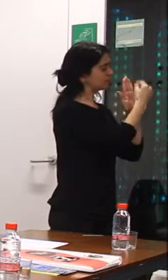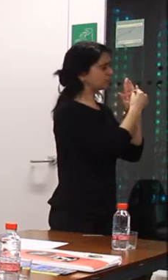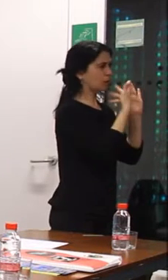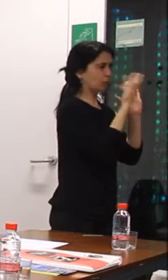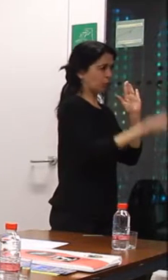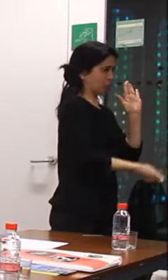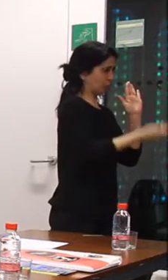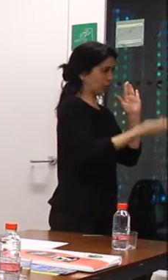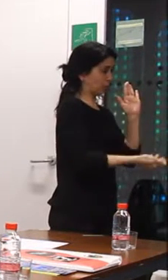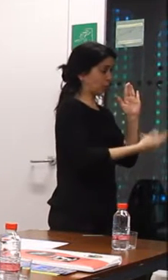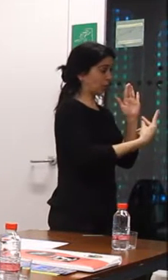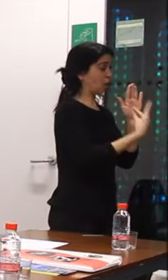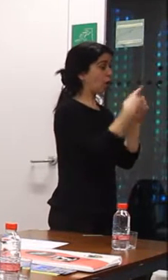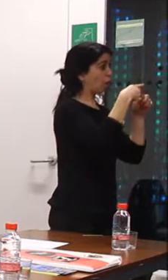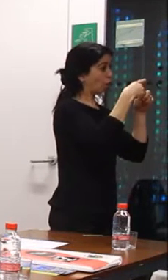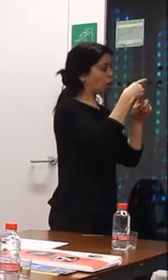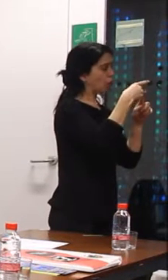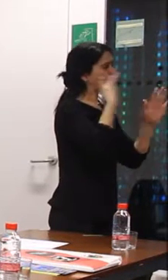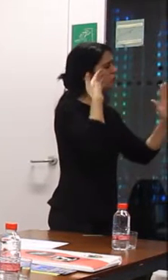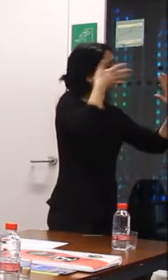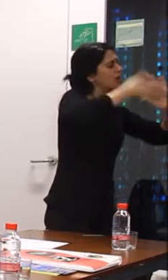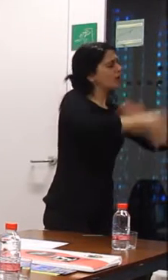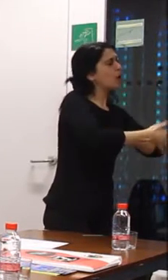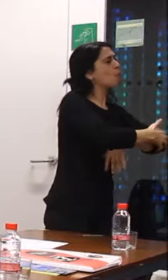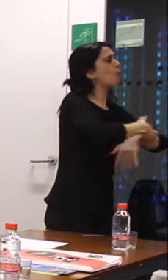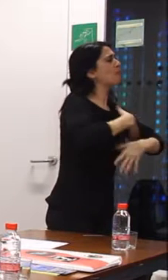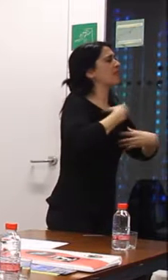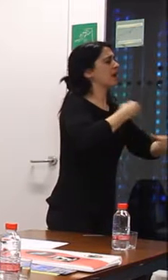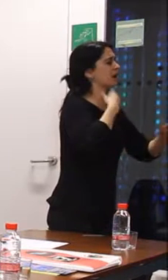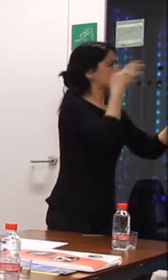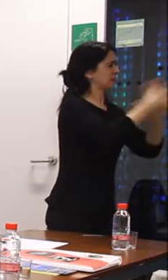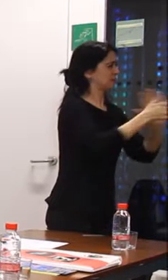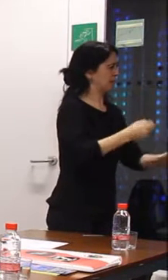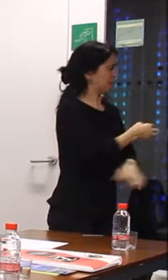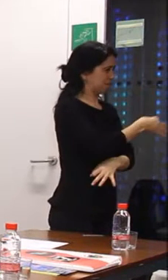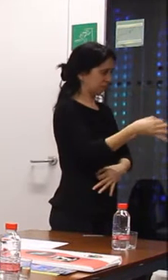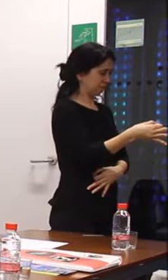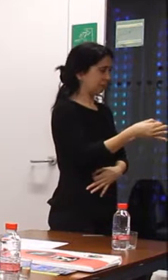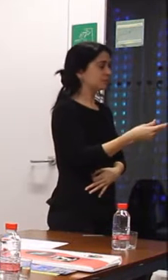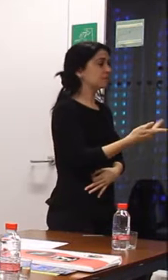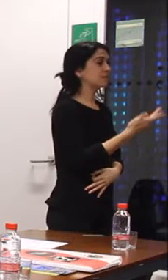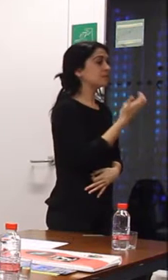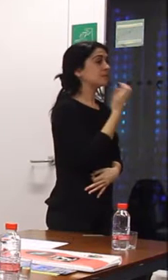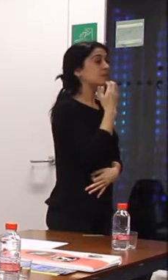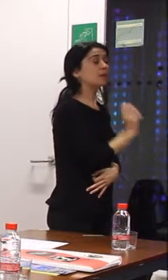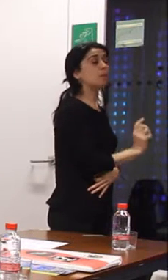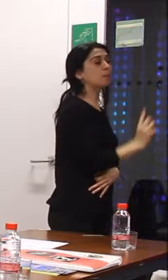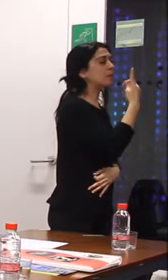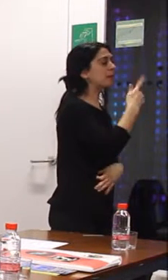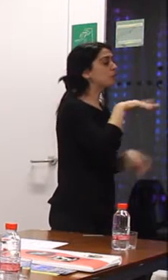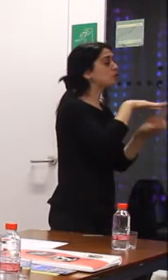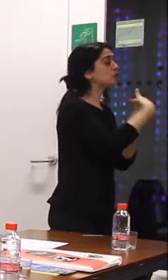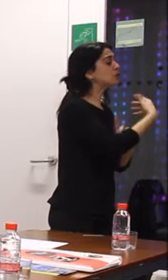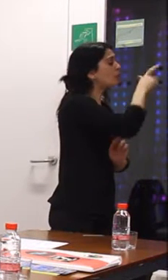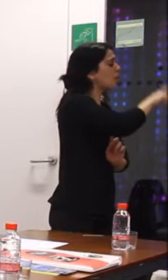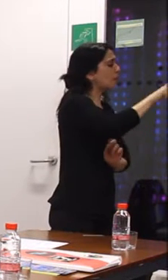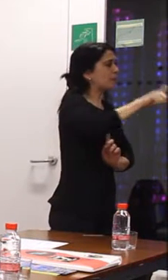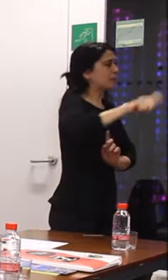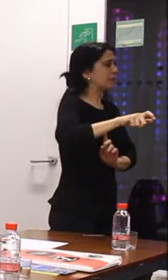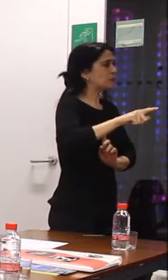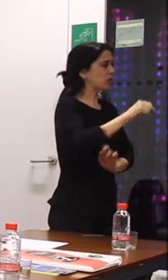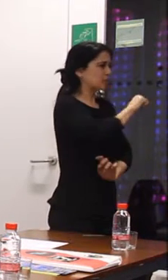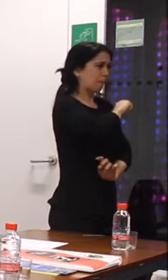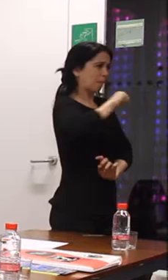que definen la pobreza energética. Por una parte están las situaciones personales de cada una de las personas pues